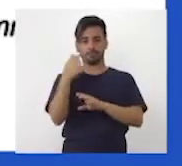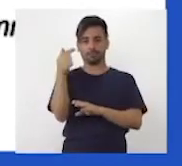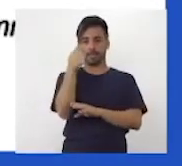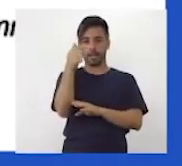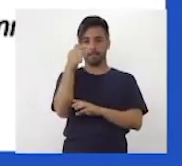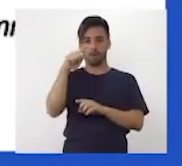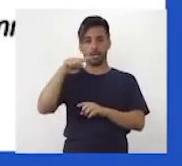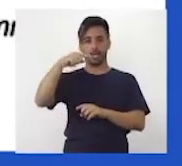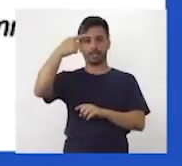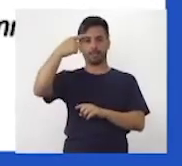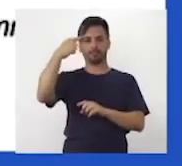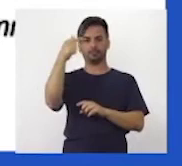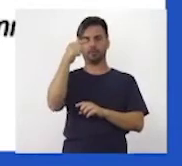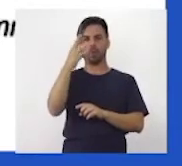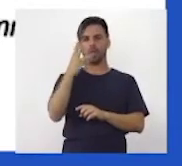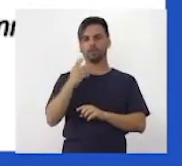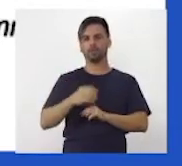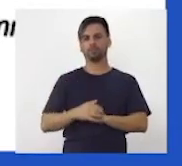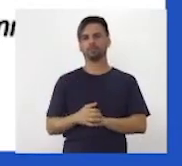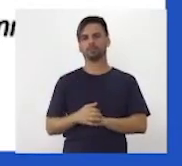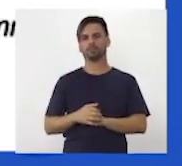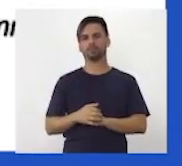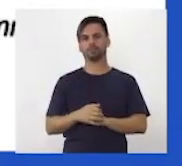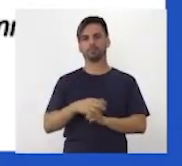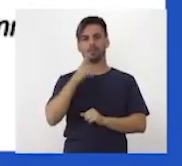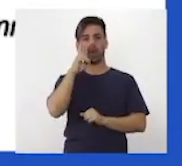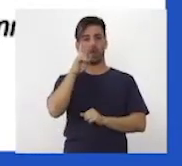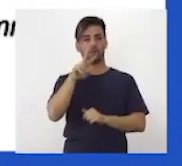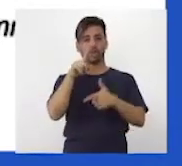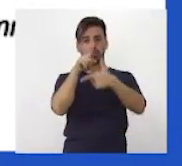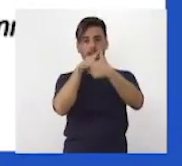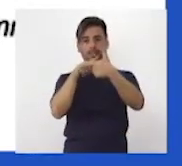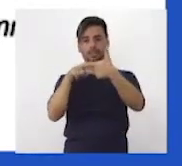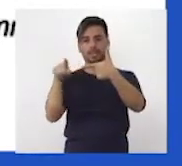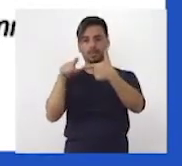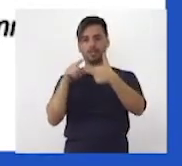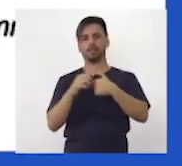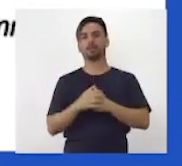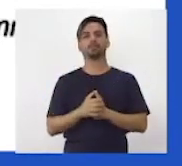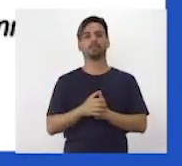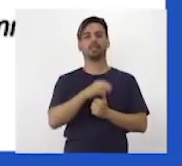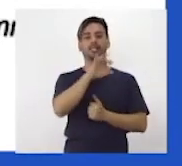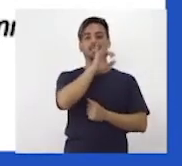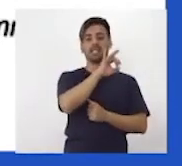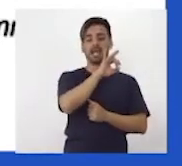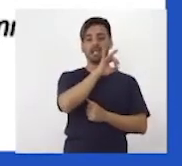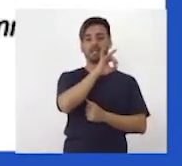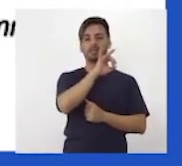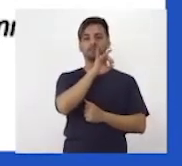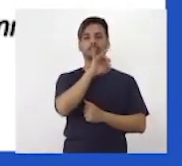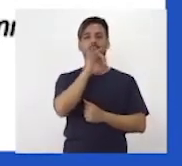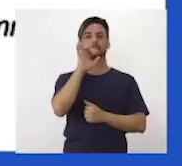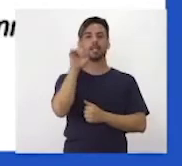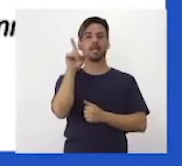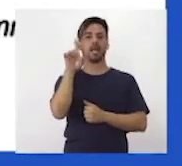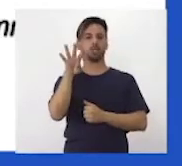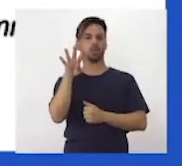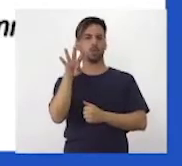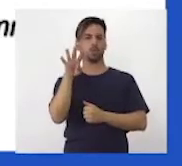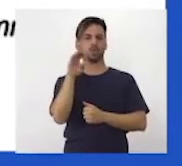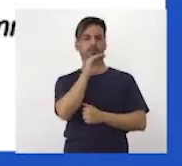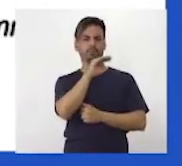caso, al dividir los coeficientes 7 y 14, obtienes la fracción